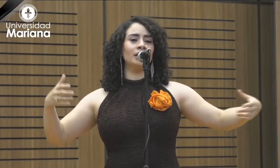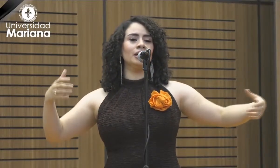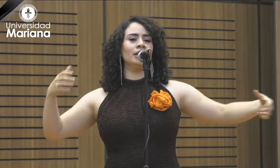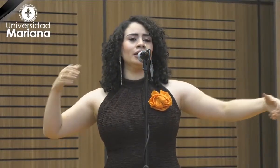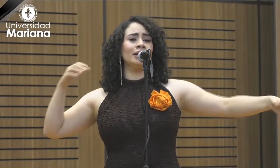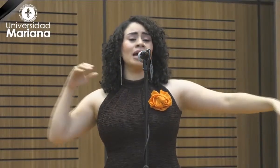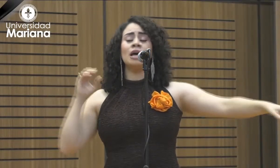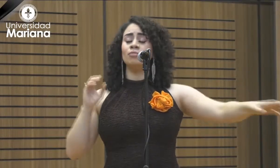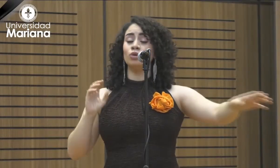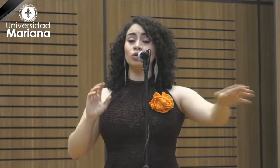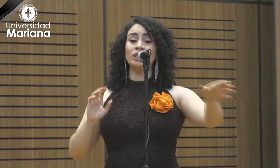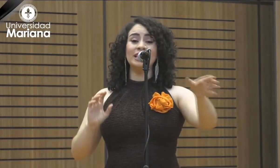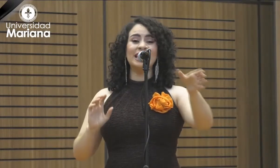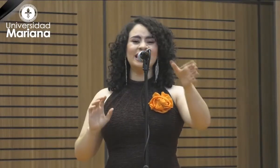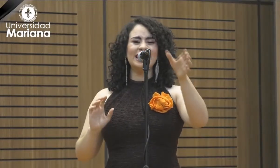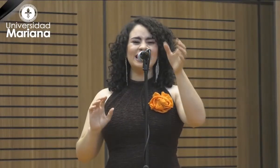bambí,